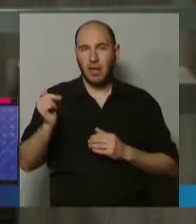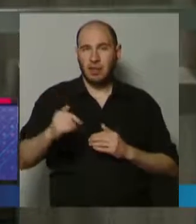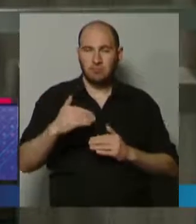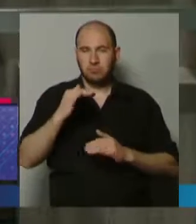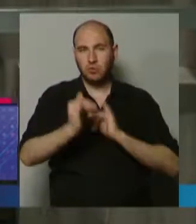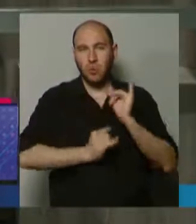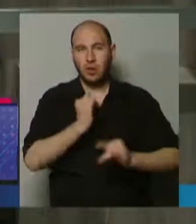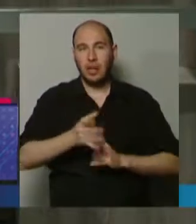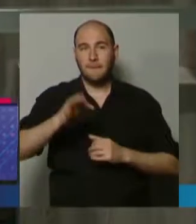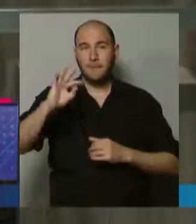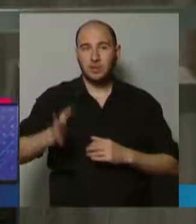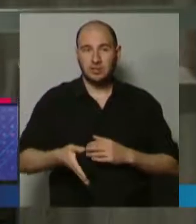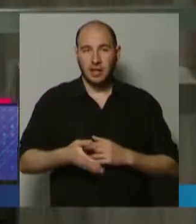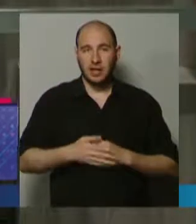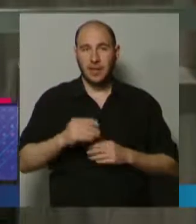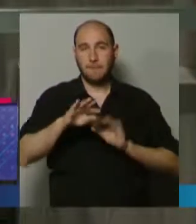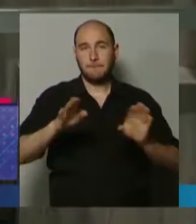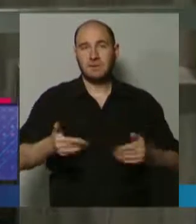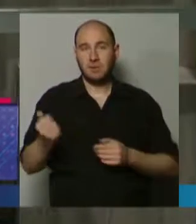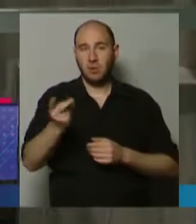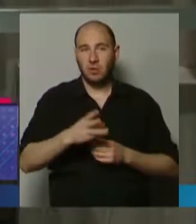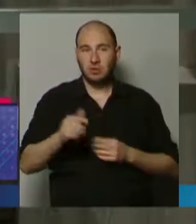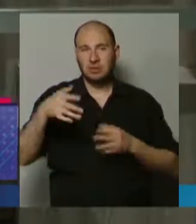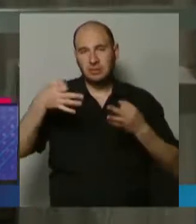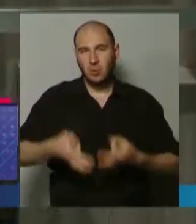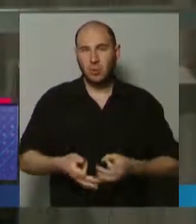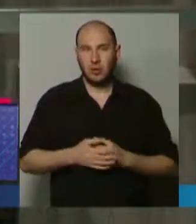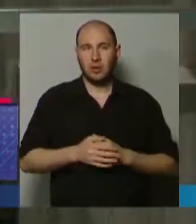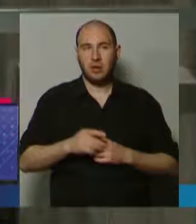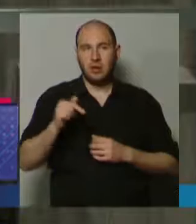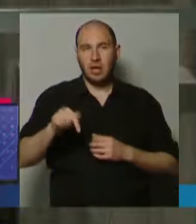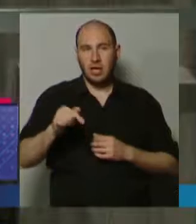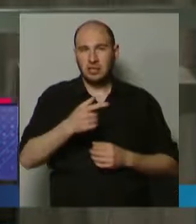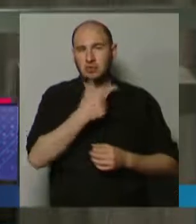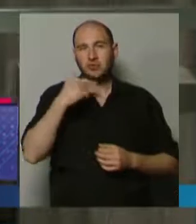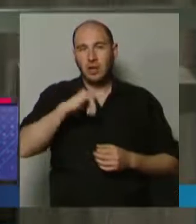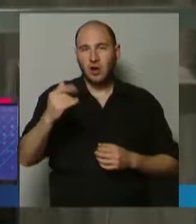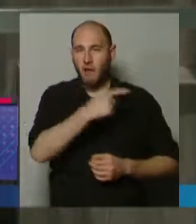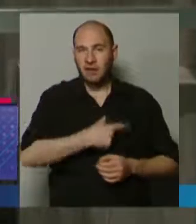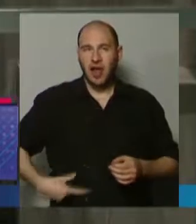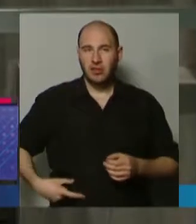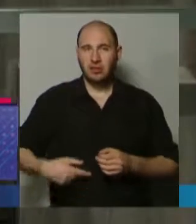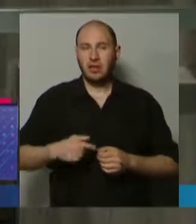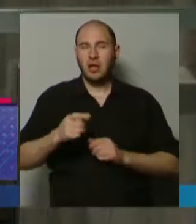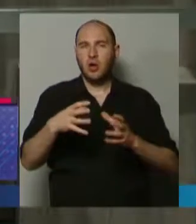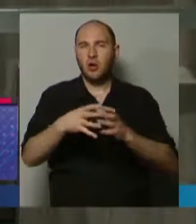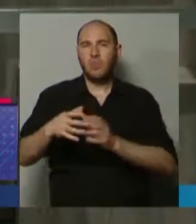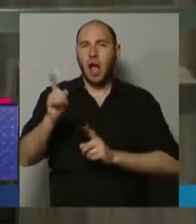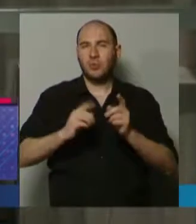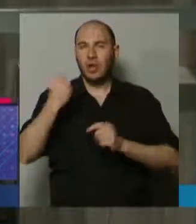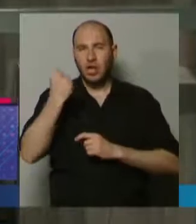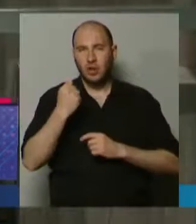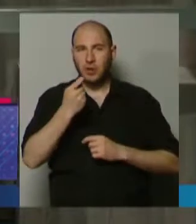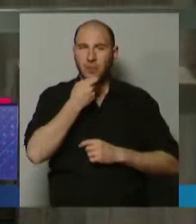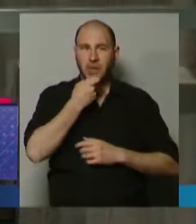uno habla del porcentaje de mesas escrutadas, es indudable que Suárez será el gobernador. ¿Qué esperan algunos sectores económicos?